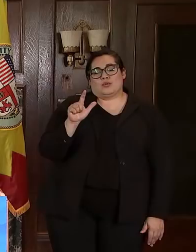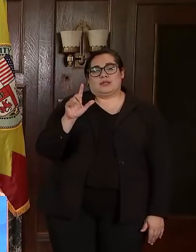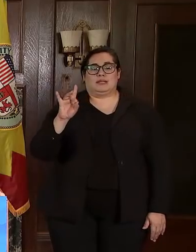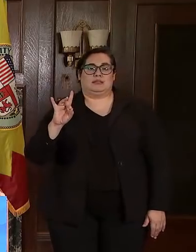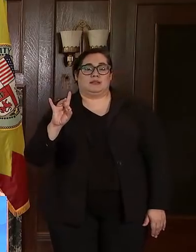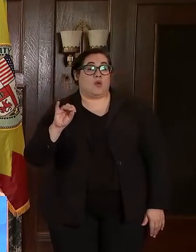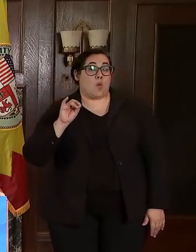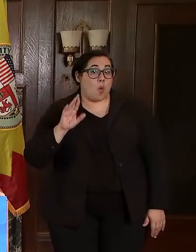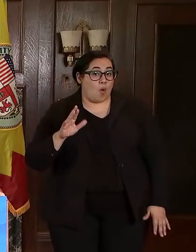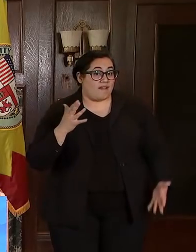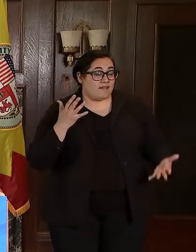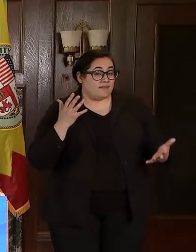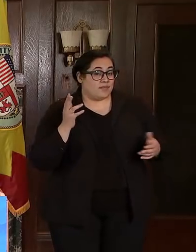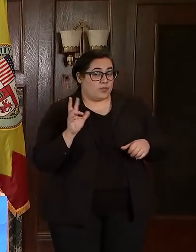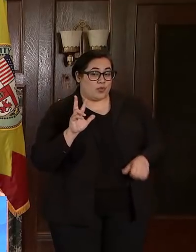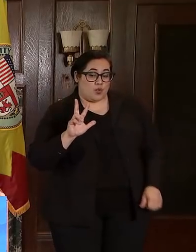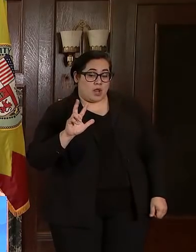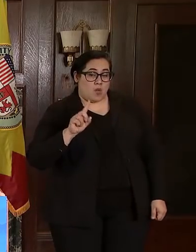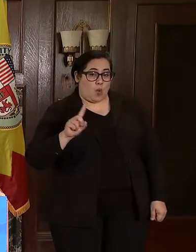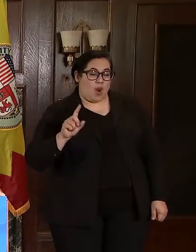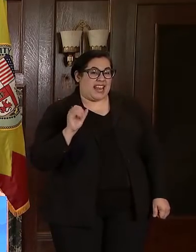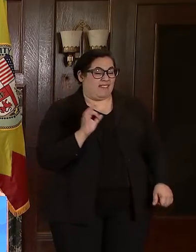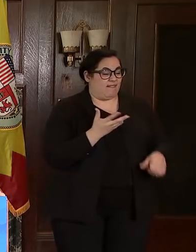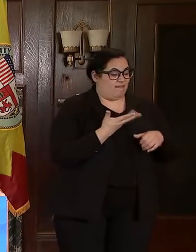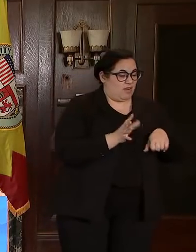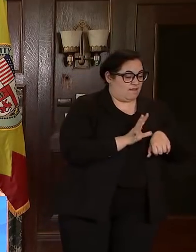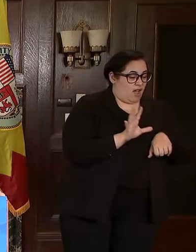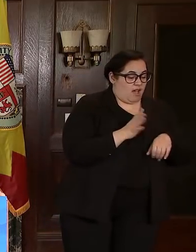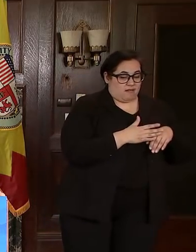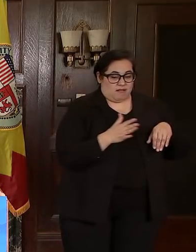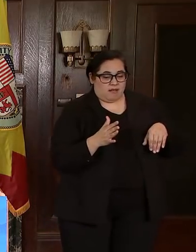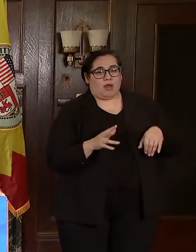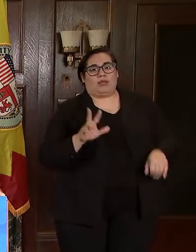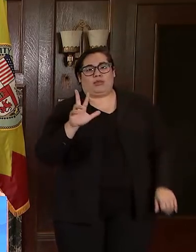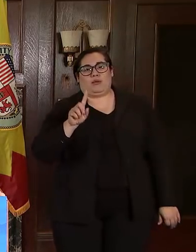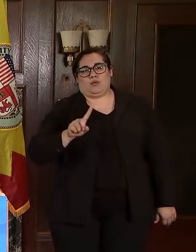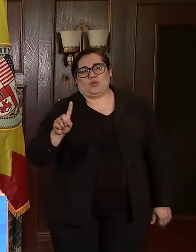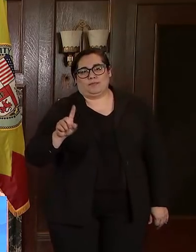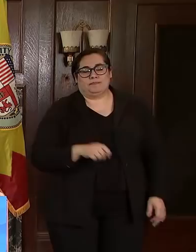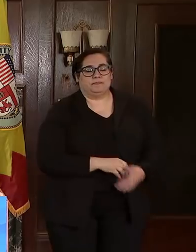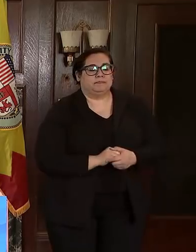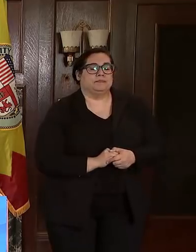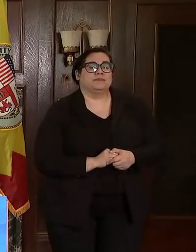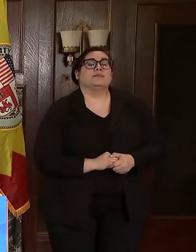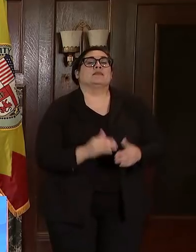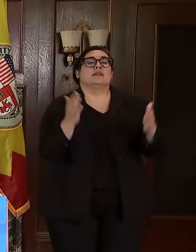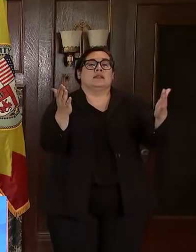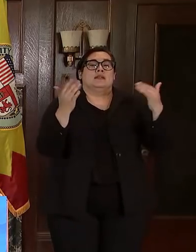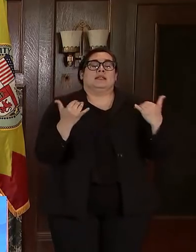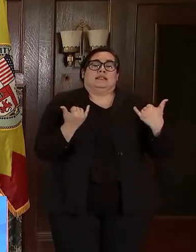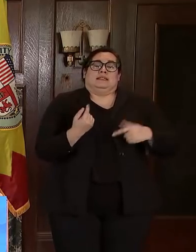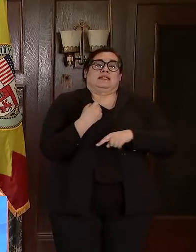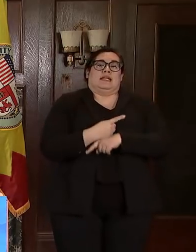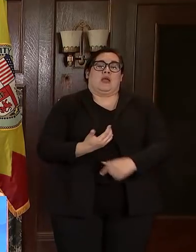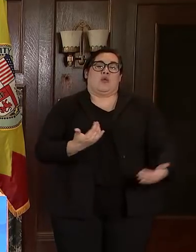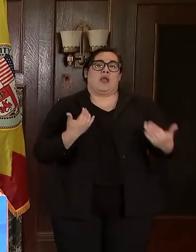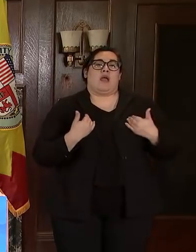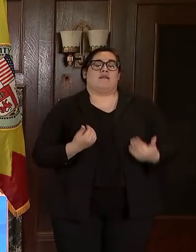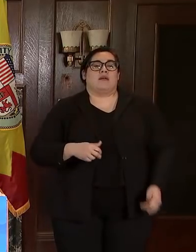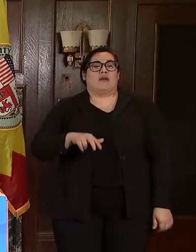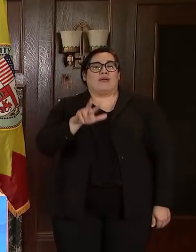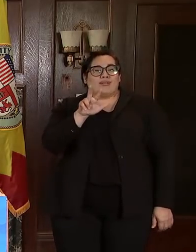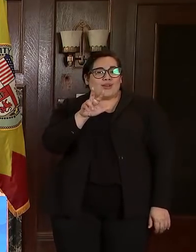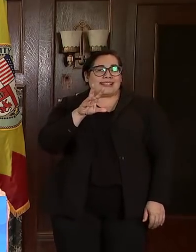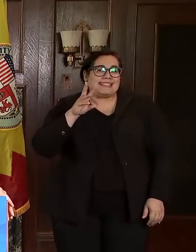213-978-1028 o al 311 después de las 5 de la tarde. Hoy tenemos